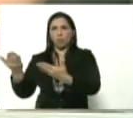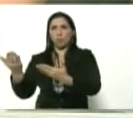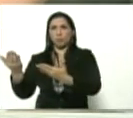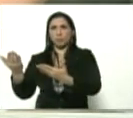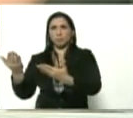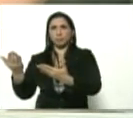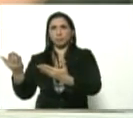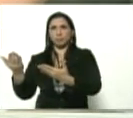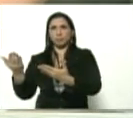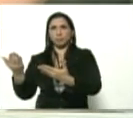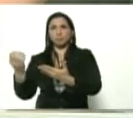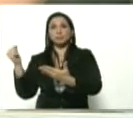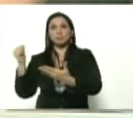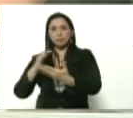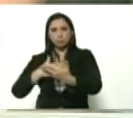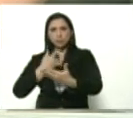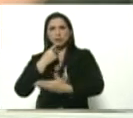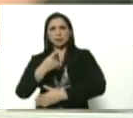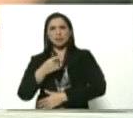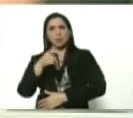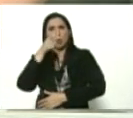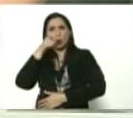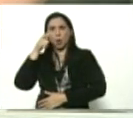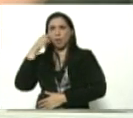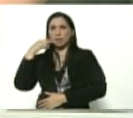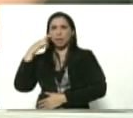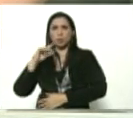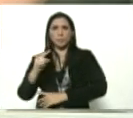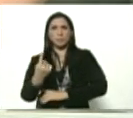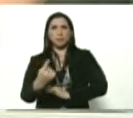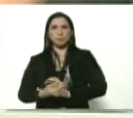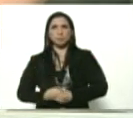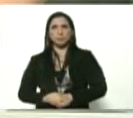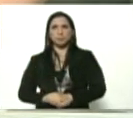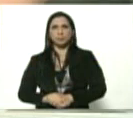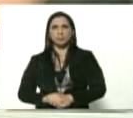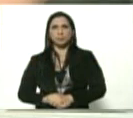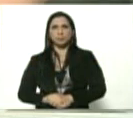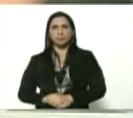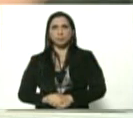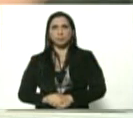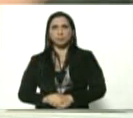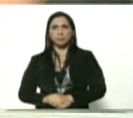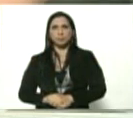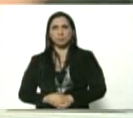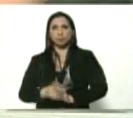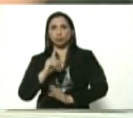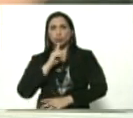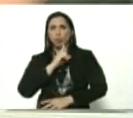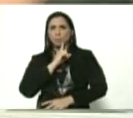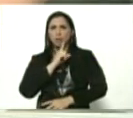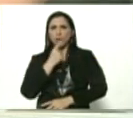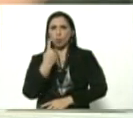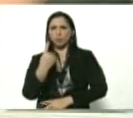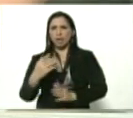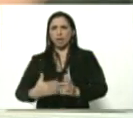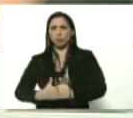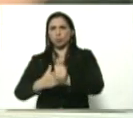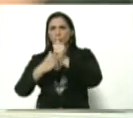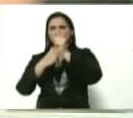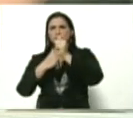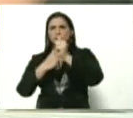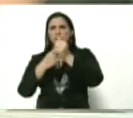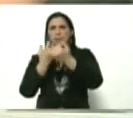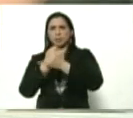Lo que sí te puedo decir es que la operación Negro Primero nombre de un héroe de